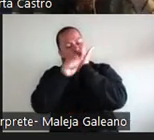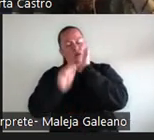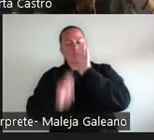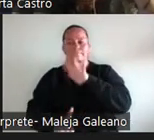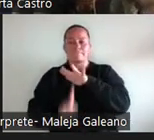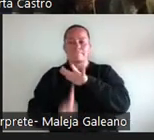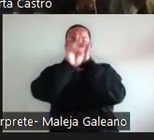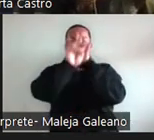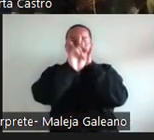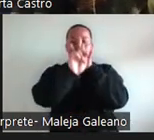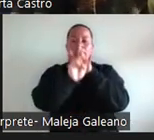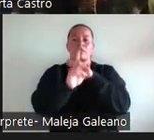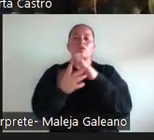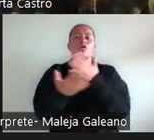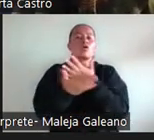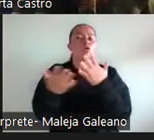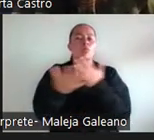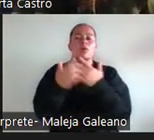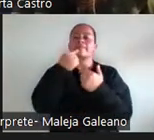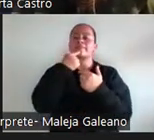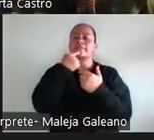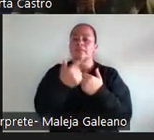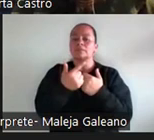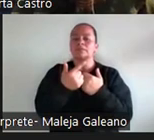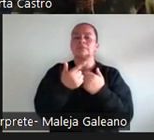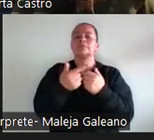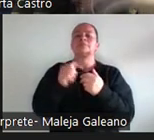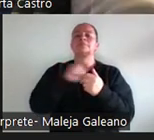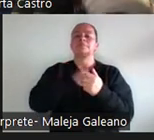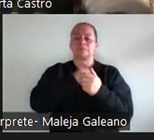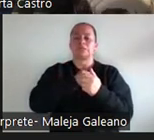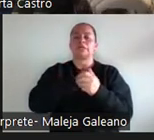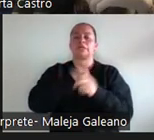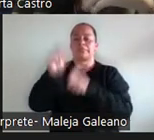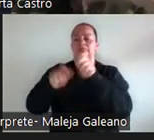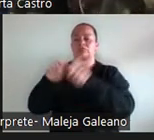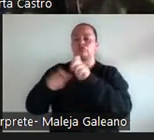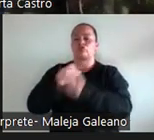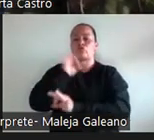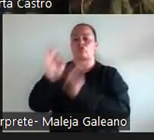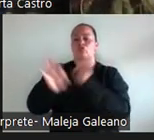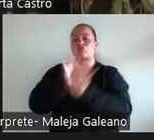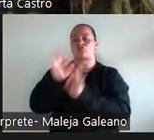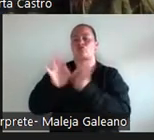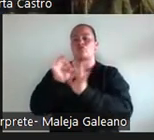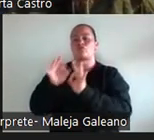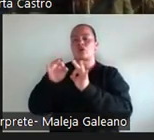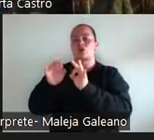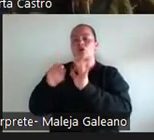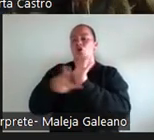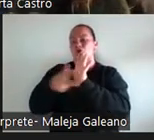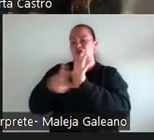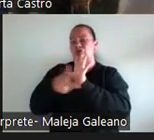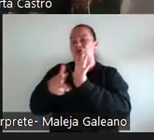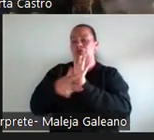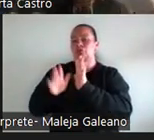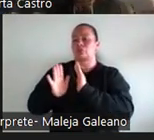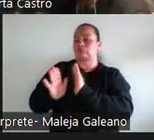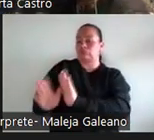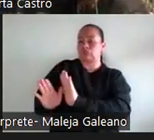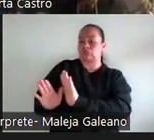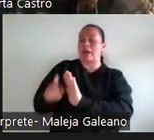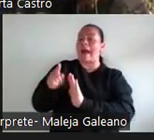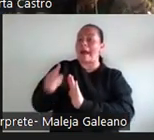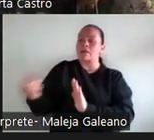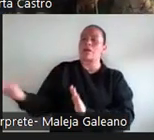y pues Establece que es son sujetos de especial protección constitucional eso viene mucho antes pero aquí lo reitera